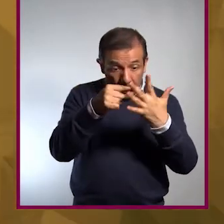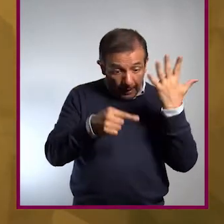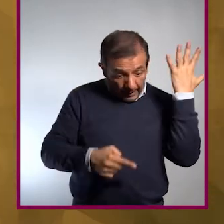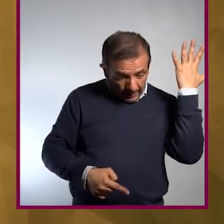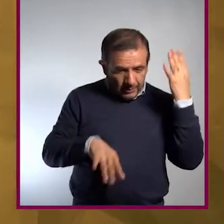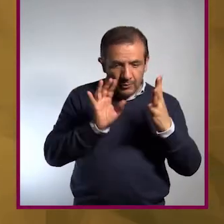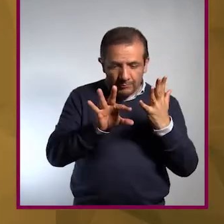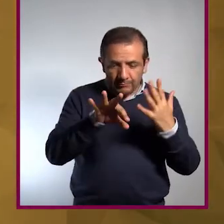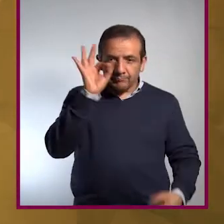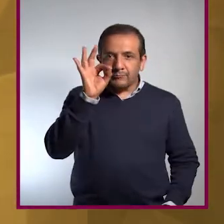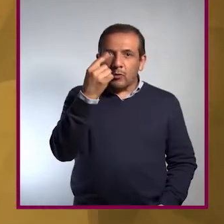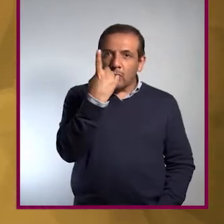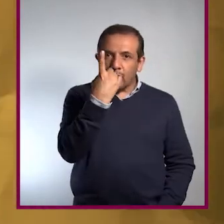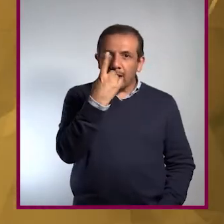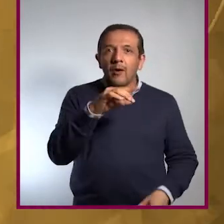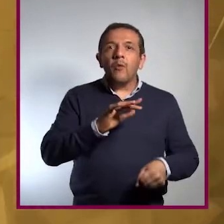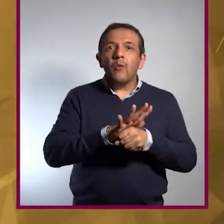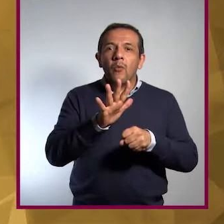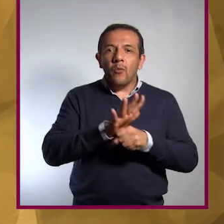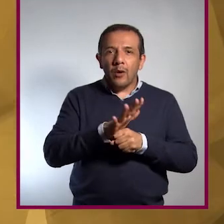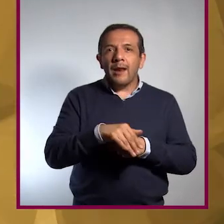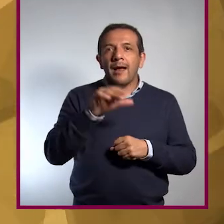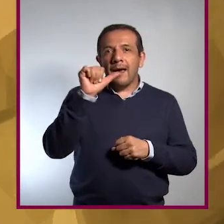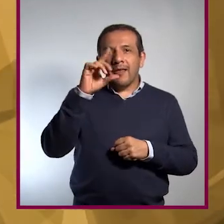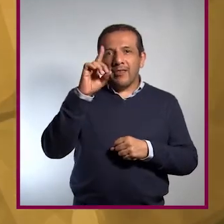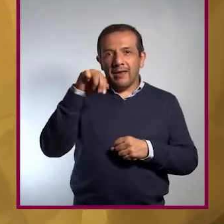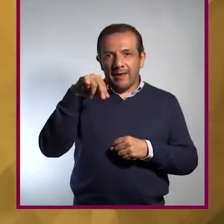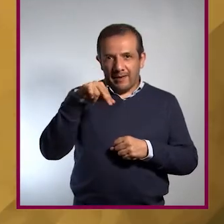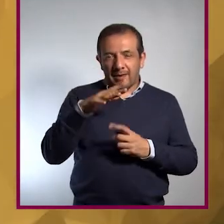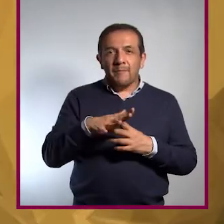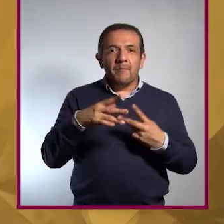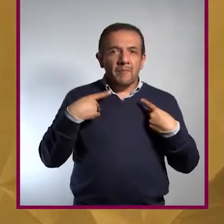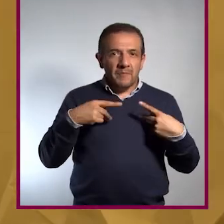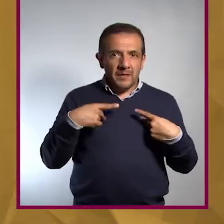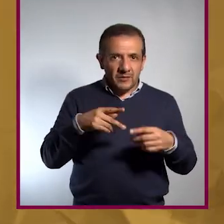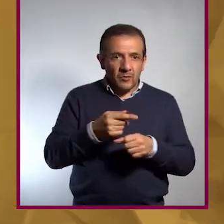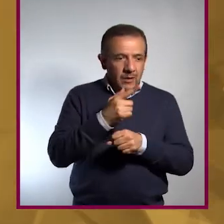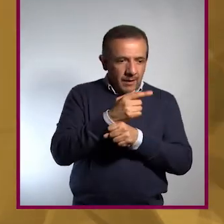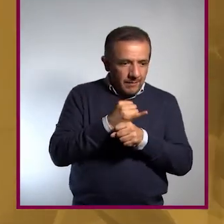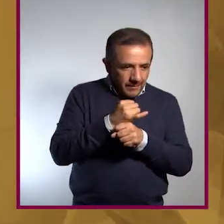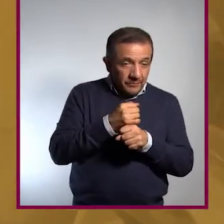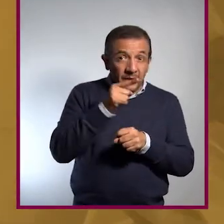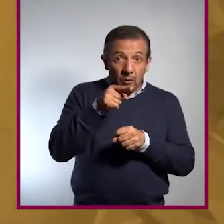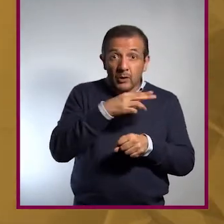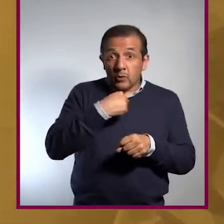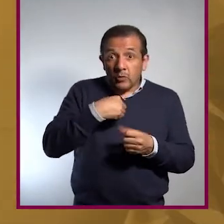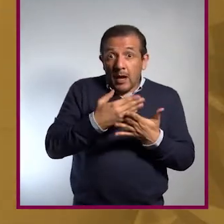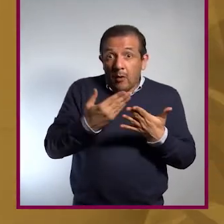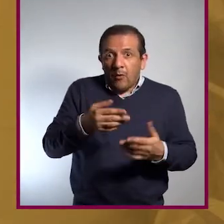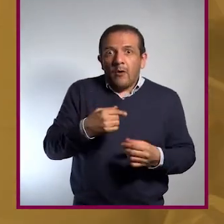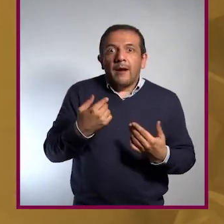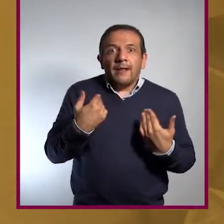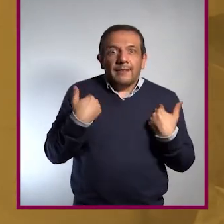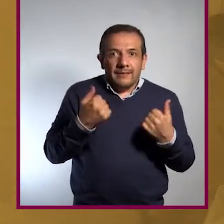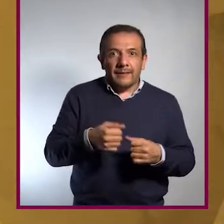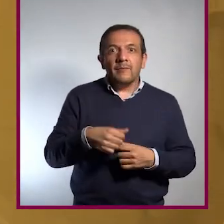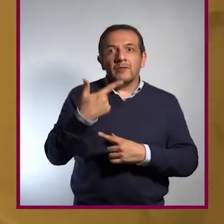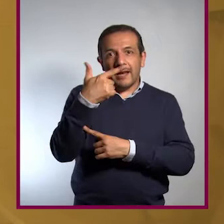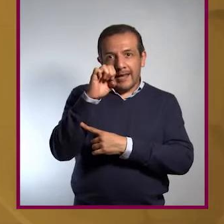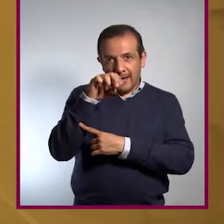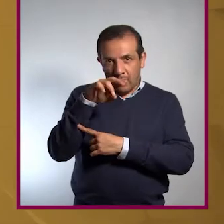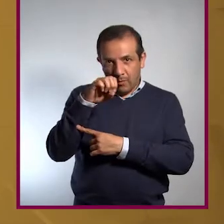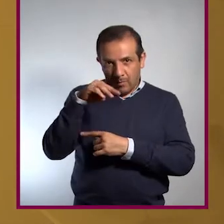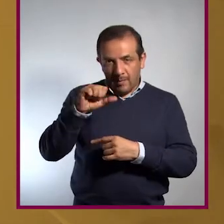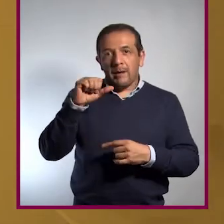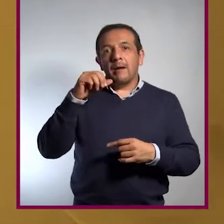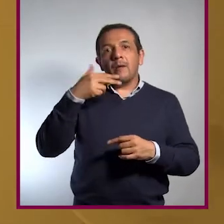todas ellas agarraría uno en específico y sería la del ADN, ya que con esa investigación podemos desglosar por completo el genoma